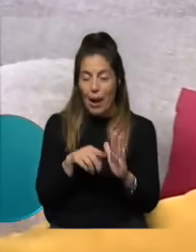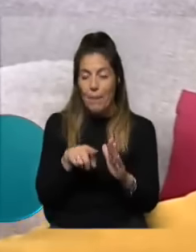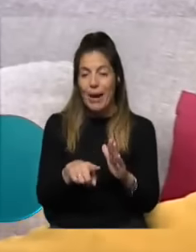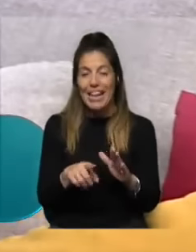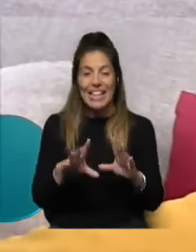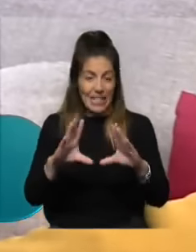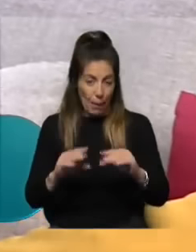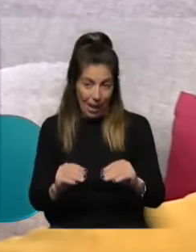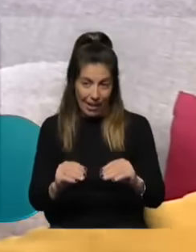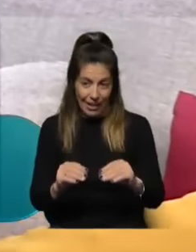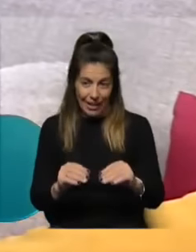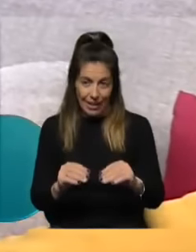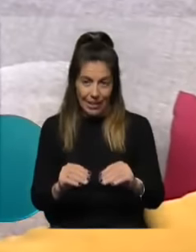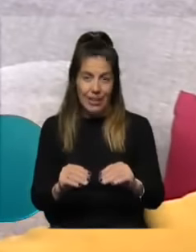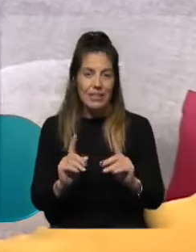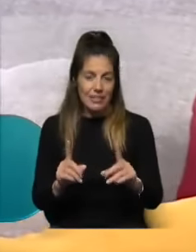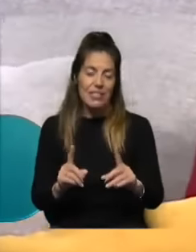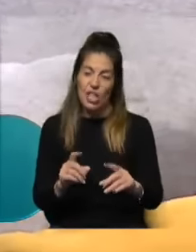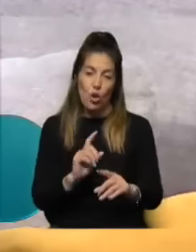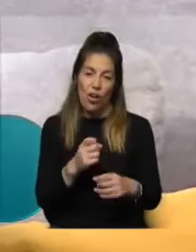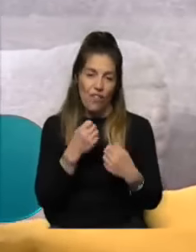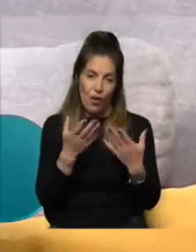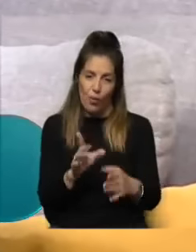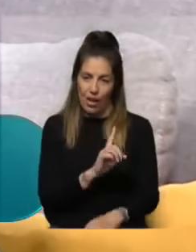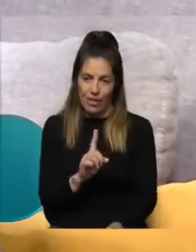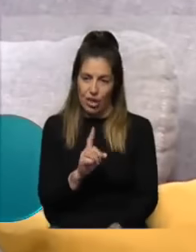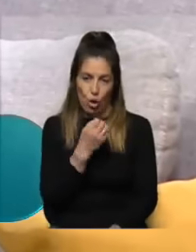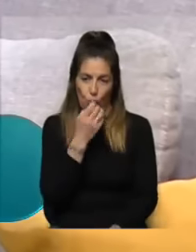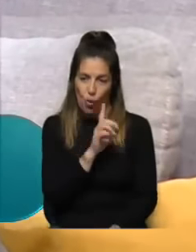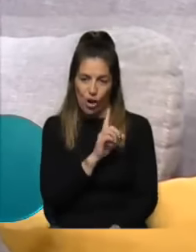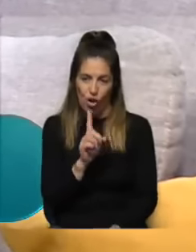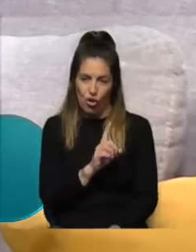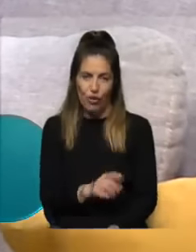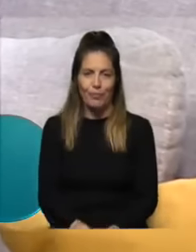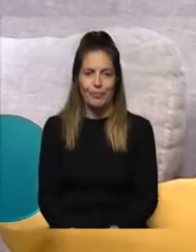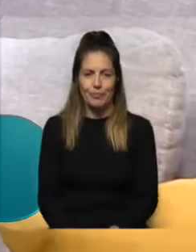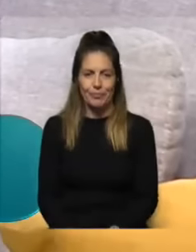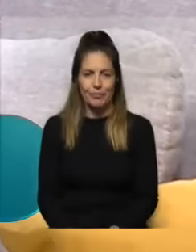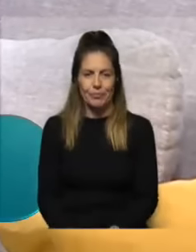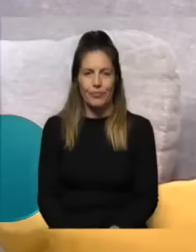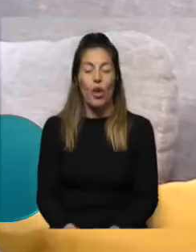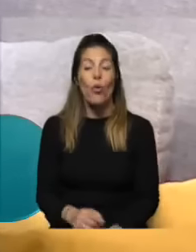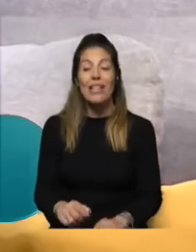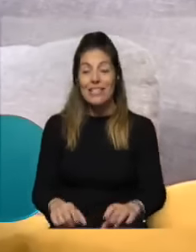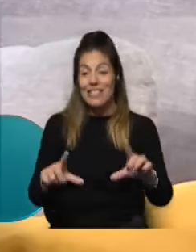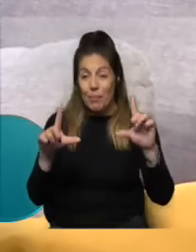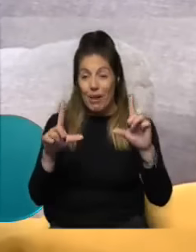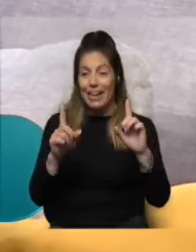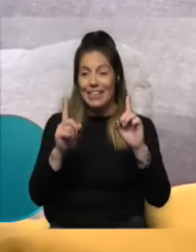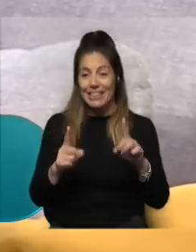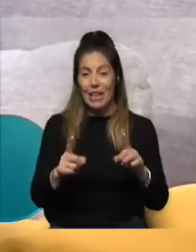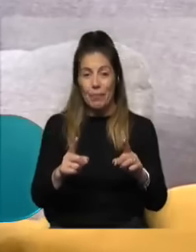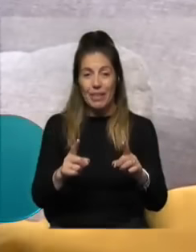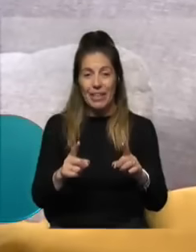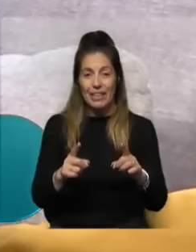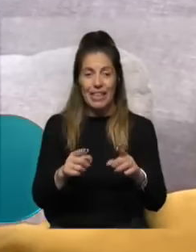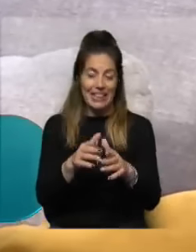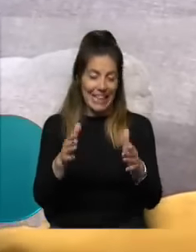una manera no favorable. Hay una cantidad de factores que no colaboran en eso. Hay unas imágenes también de escritorios,